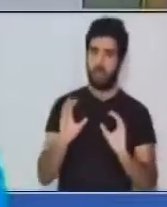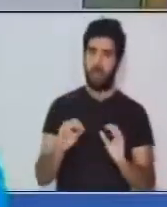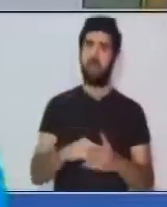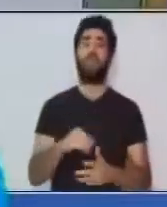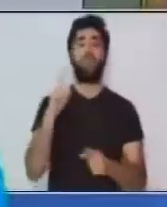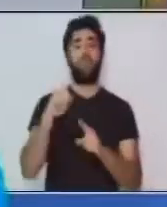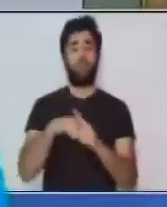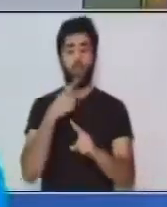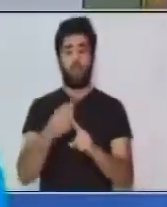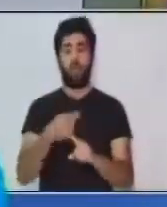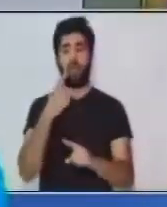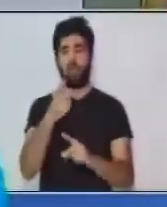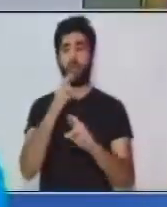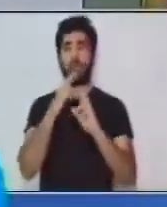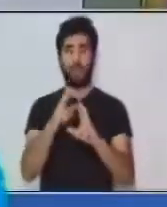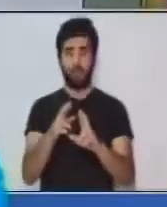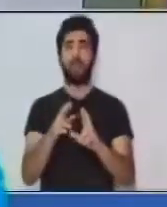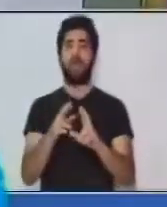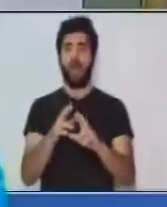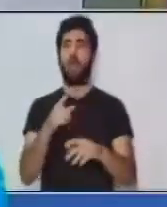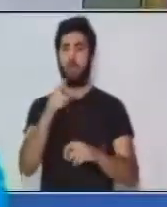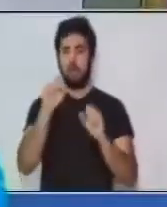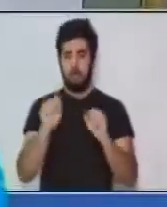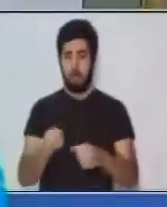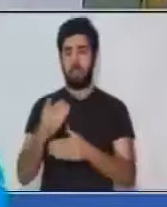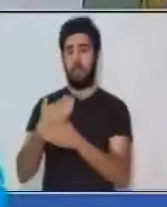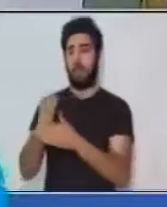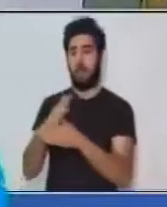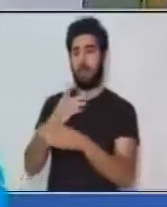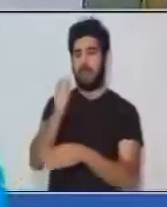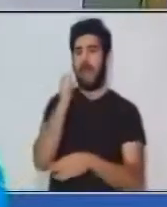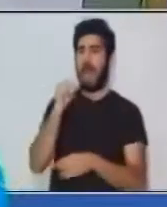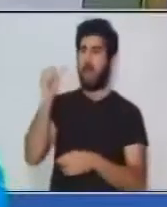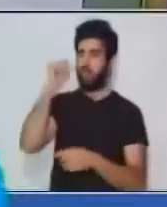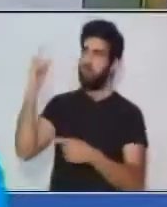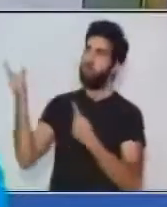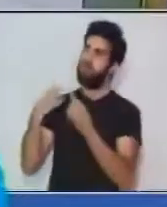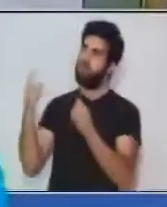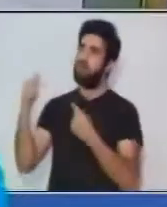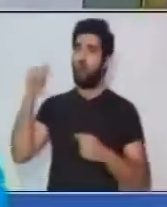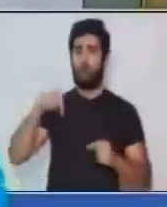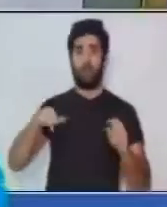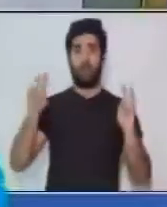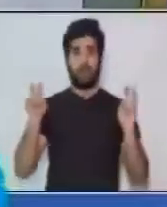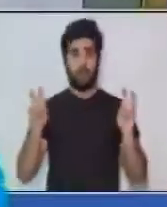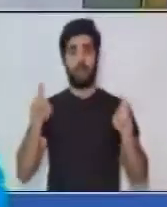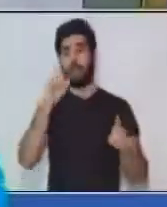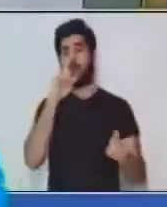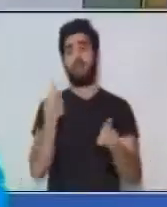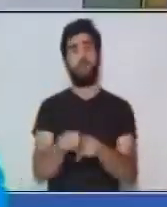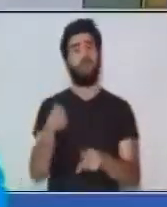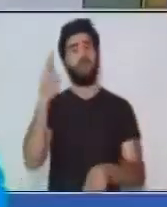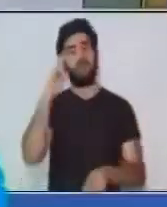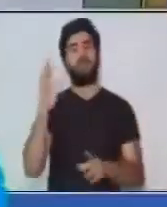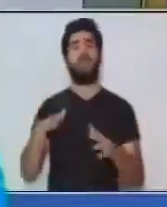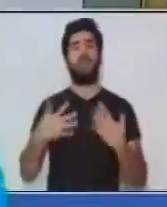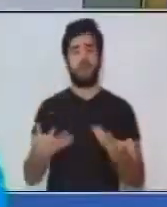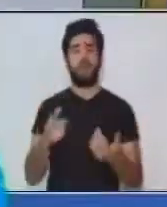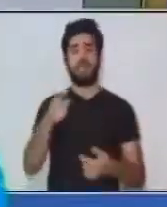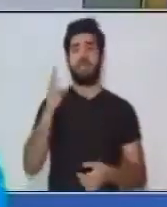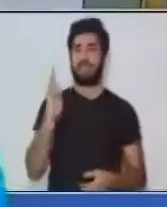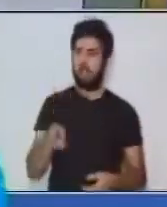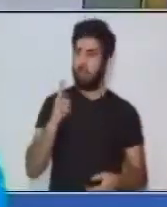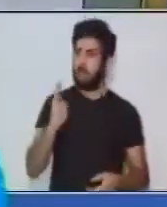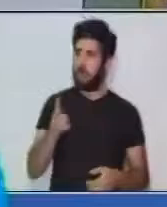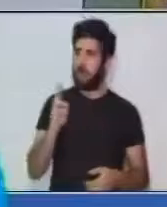usted tenga la respuesta, también la puede compartir con un adulto que esté en su casa. Pero sobre todo recordarles siempre que laven sus